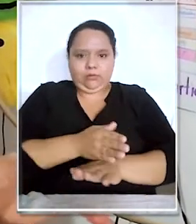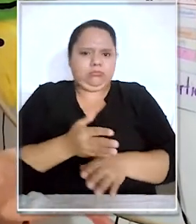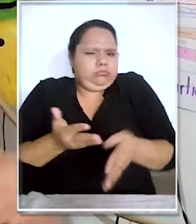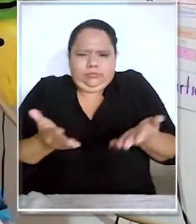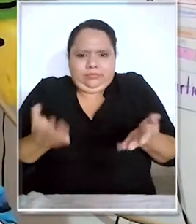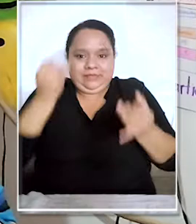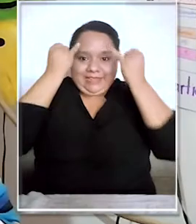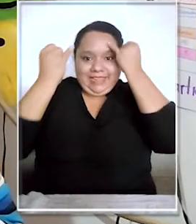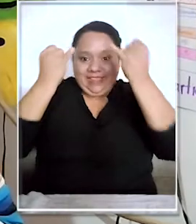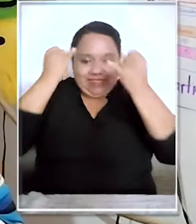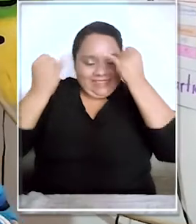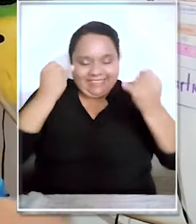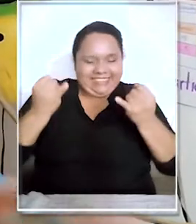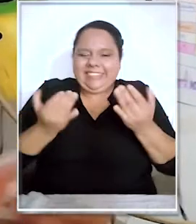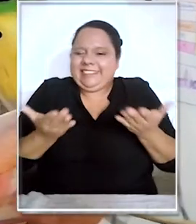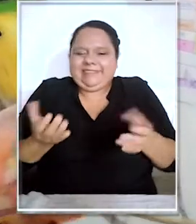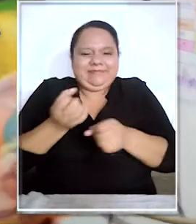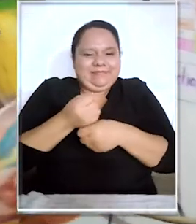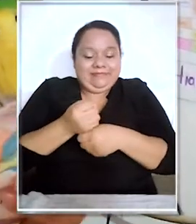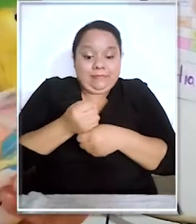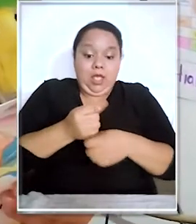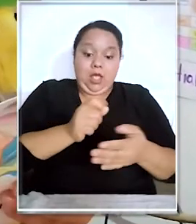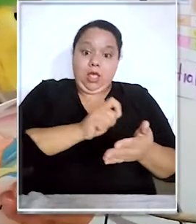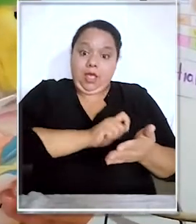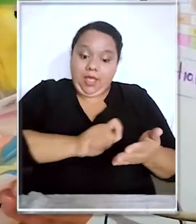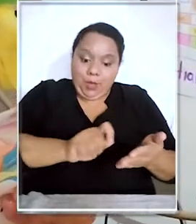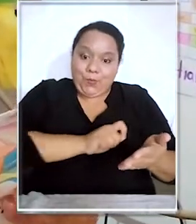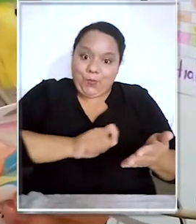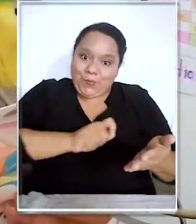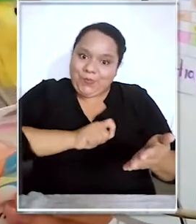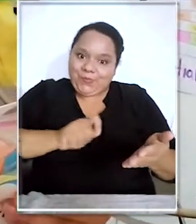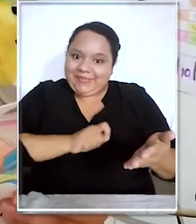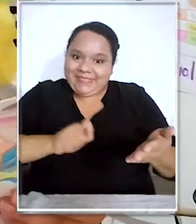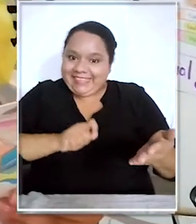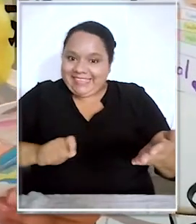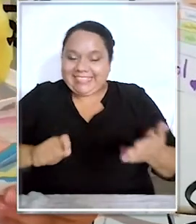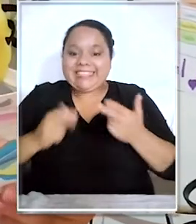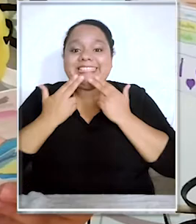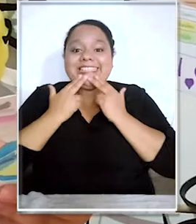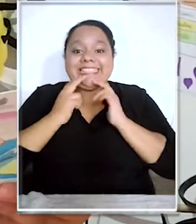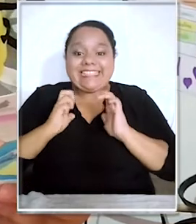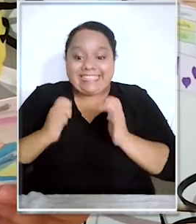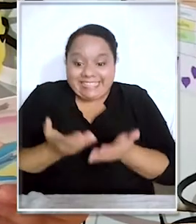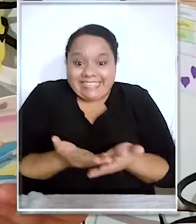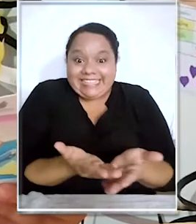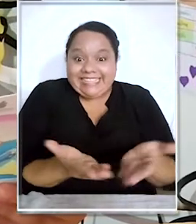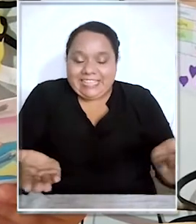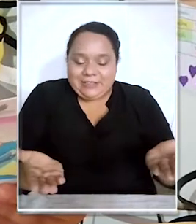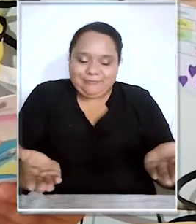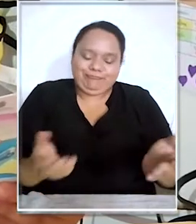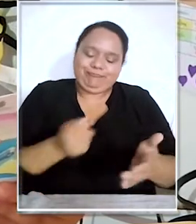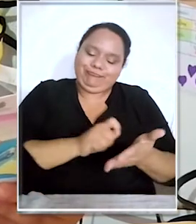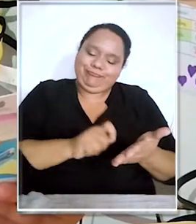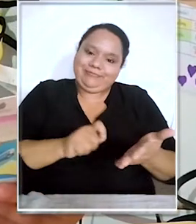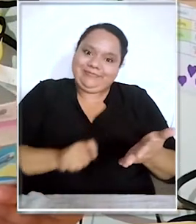este libro, El día que las ollas cantaron, es una colección de relatos fantásticos de los niños y niñas